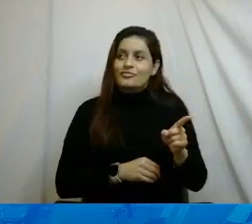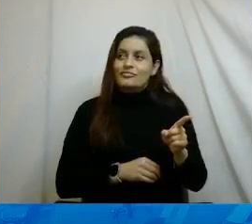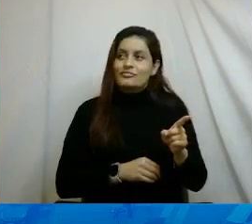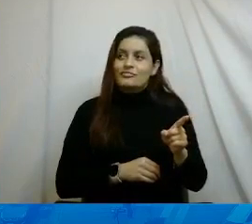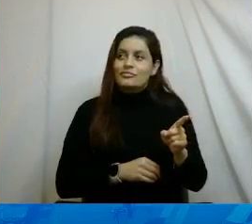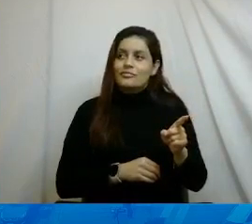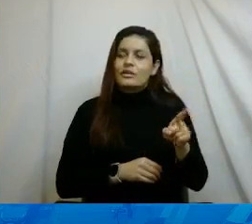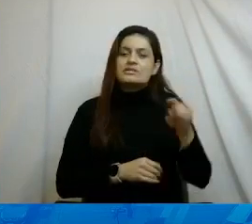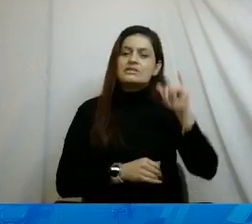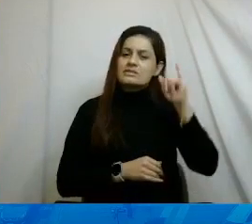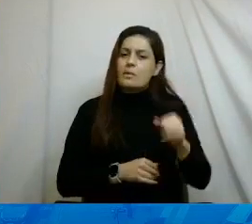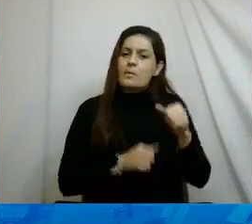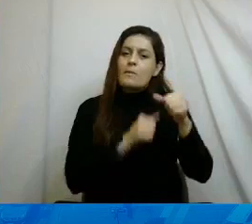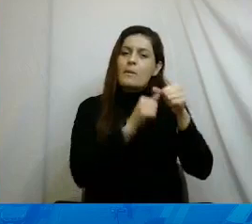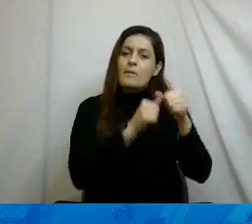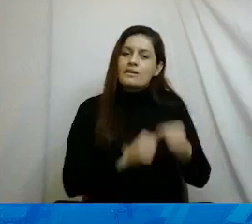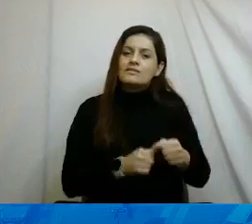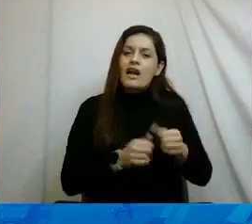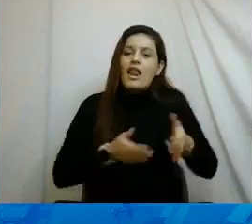permanecía siempre en